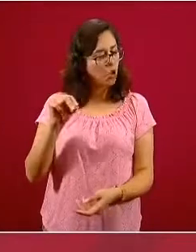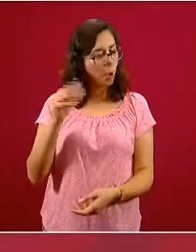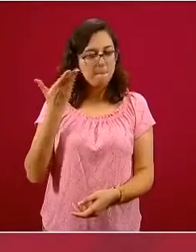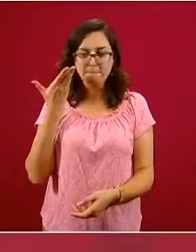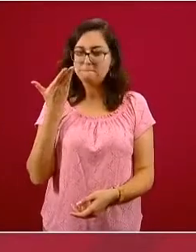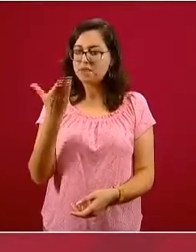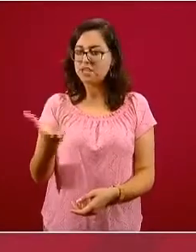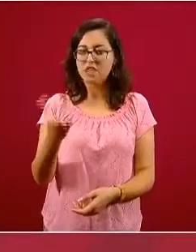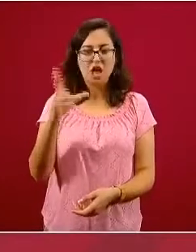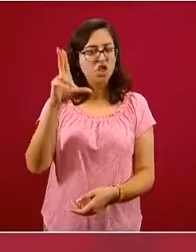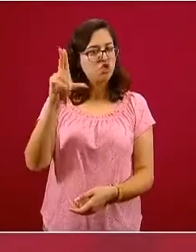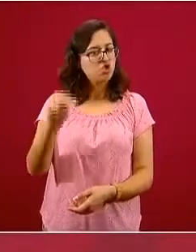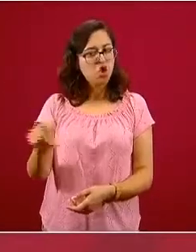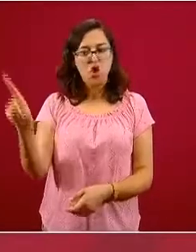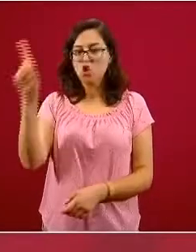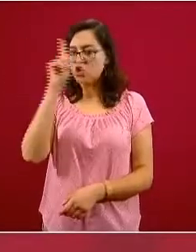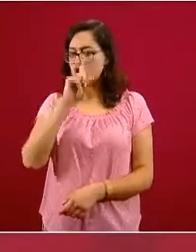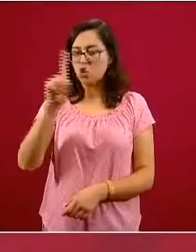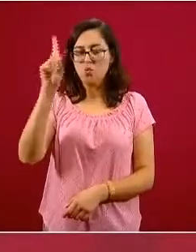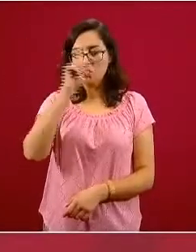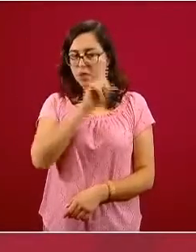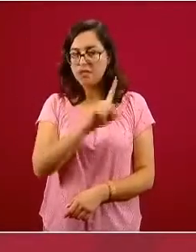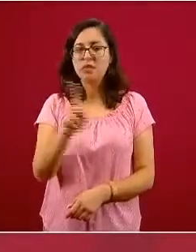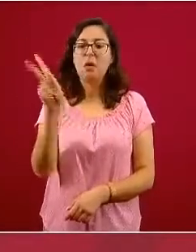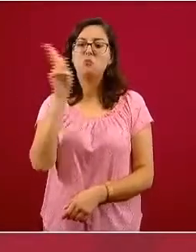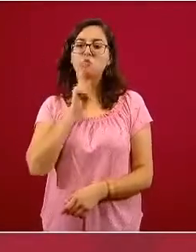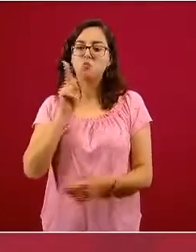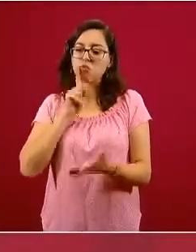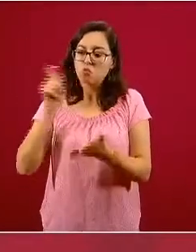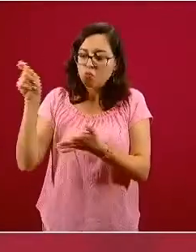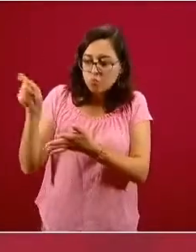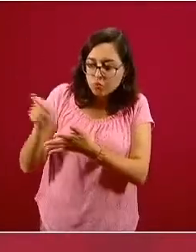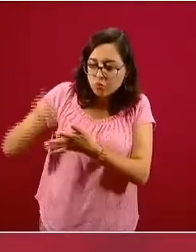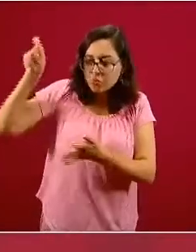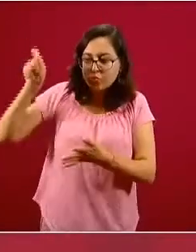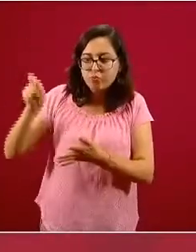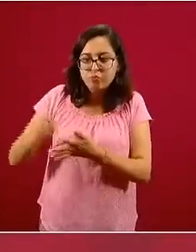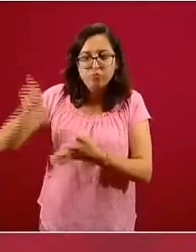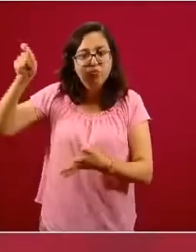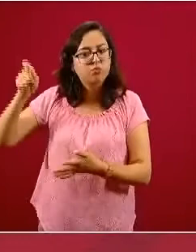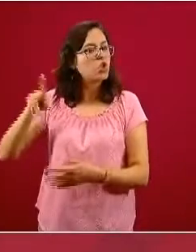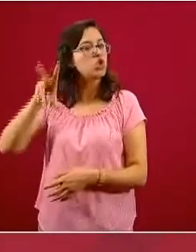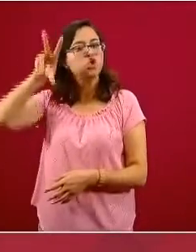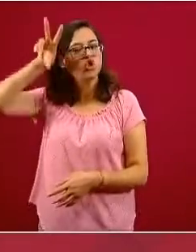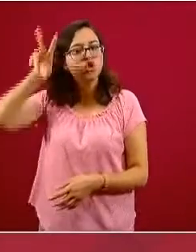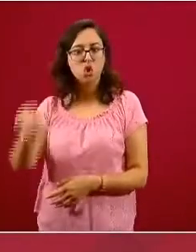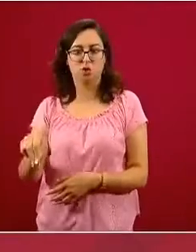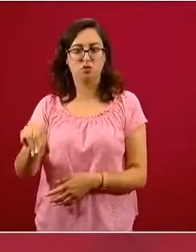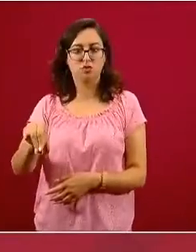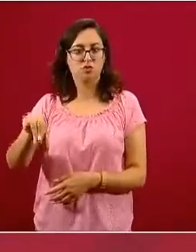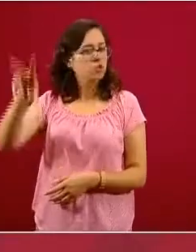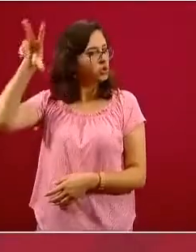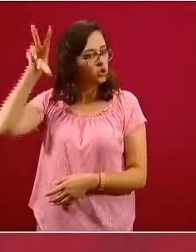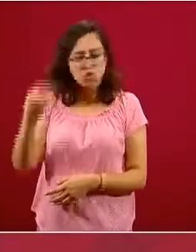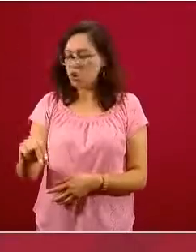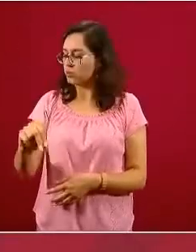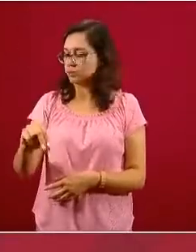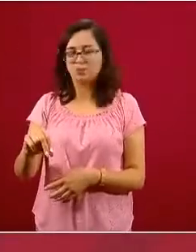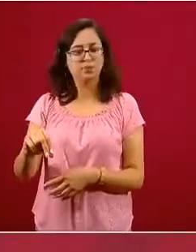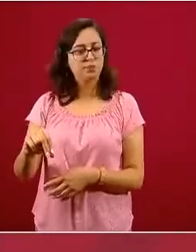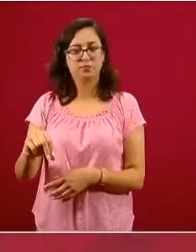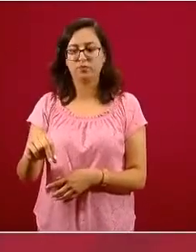el uso de pruebas rápidas. No recomienda el uso de pruebas rápidas. COFEPRIS, que es un organismo